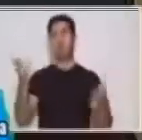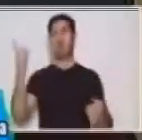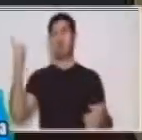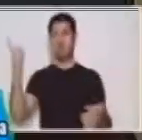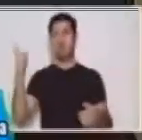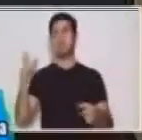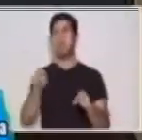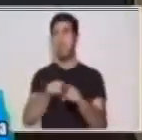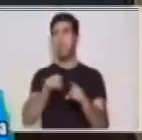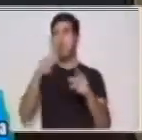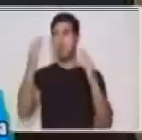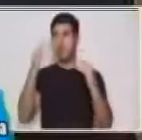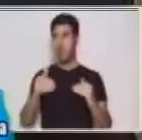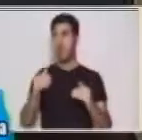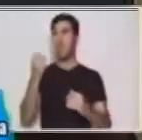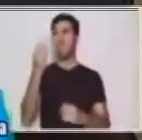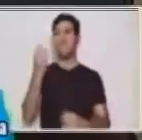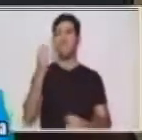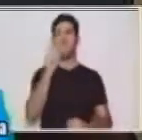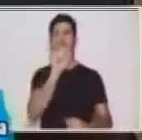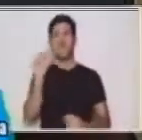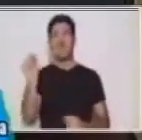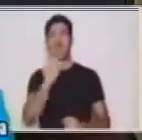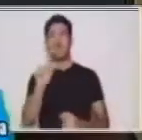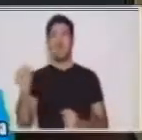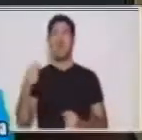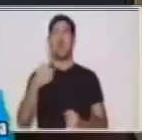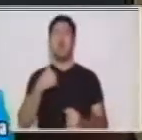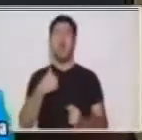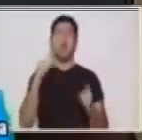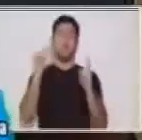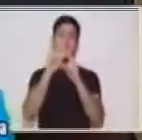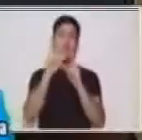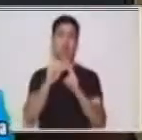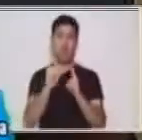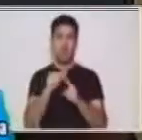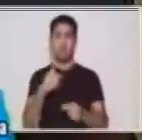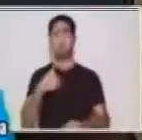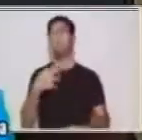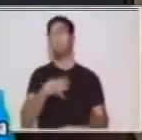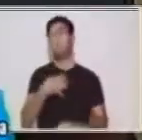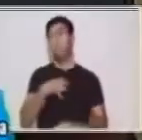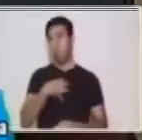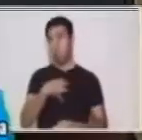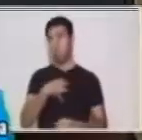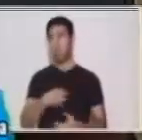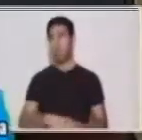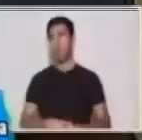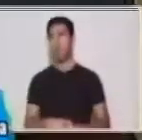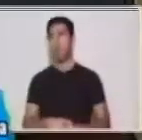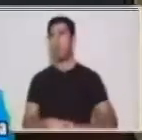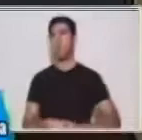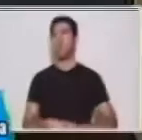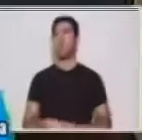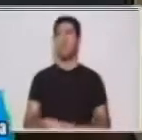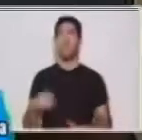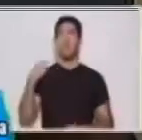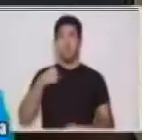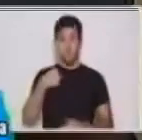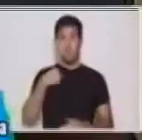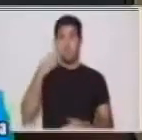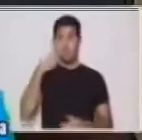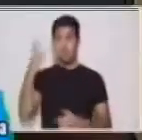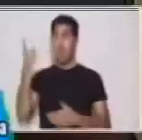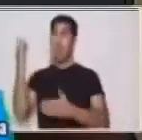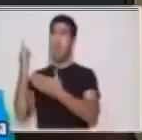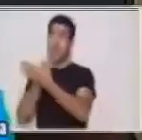de verde lo tengo como un léxico valorativo. ¿Qué significa esto? Bueno, que entre mi